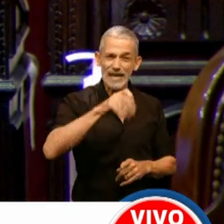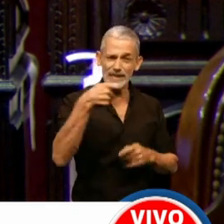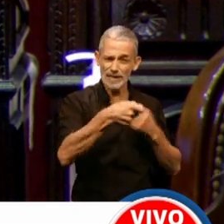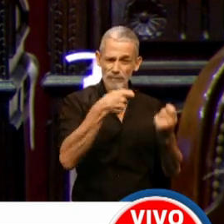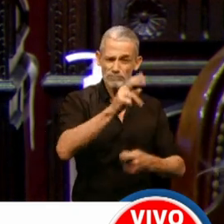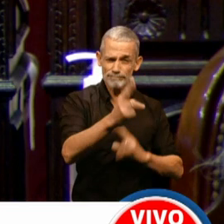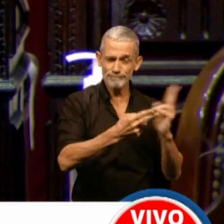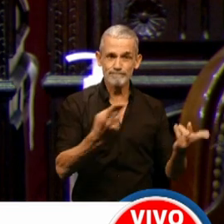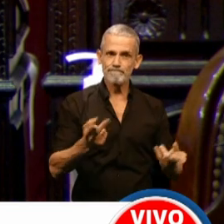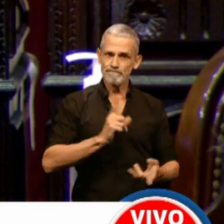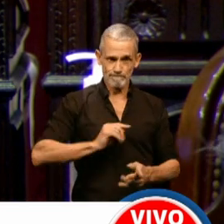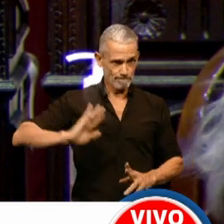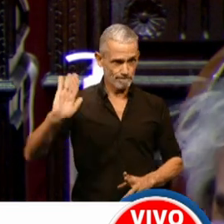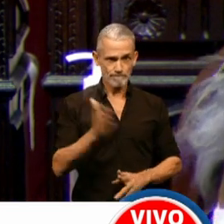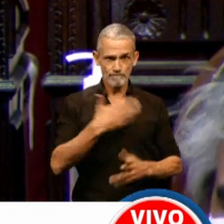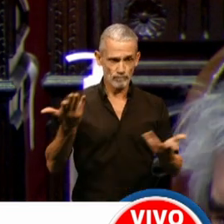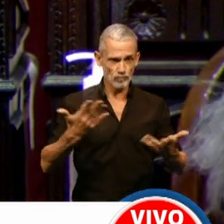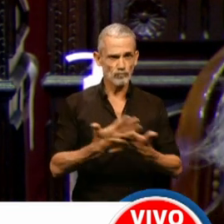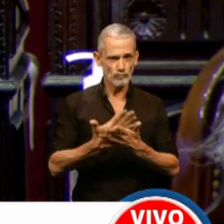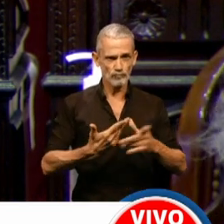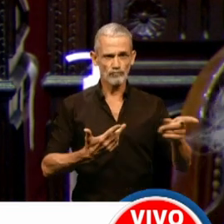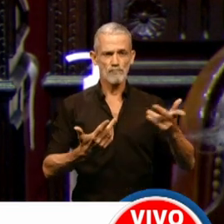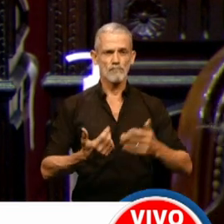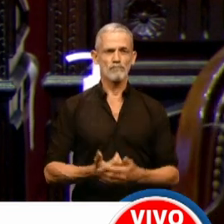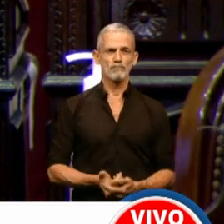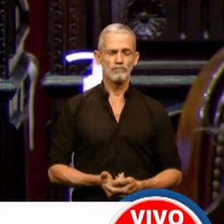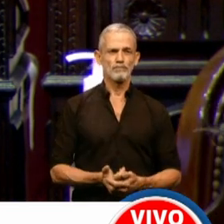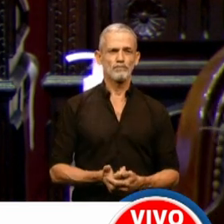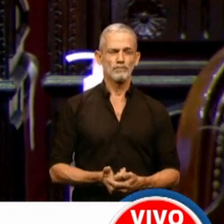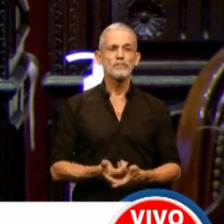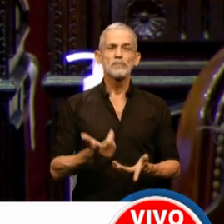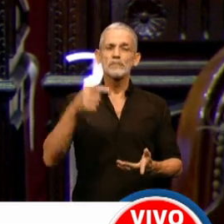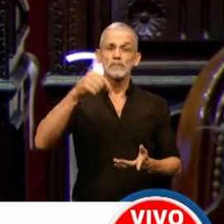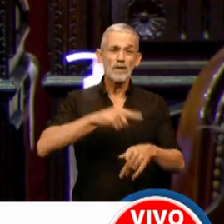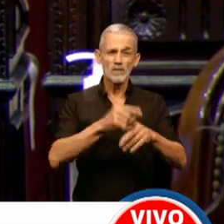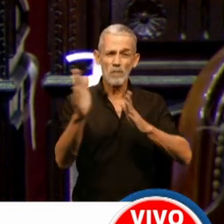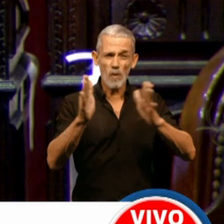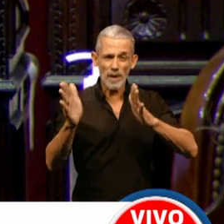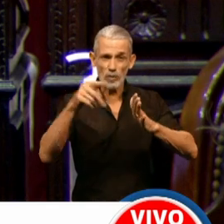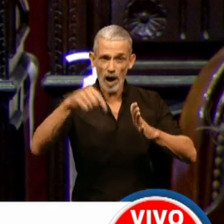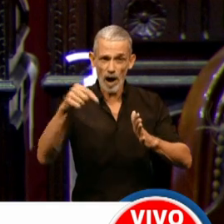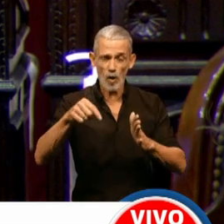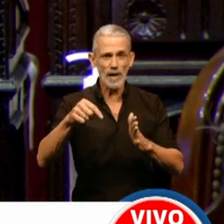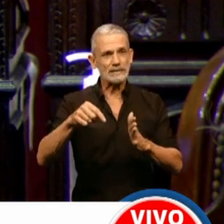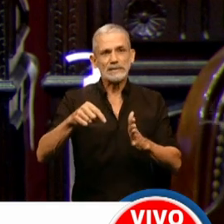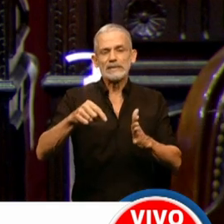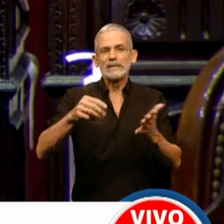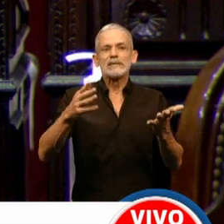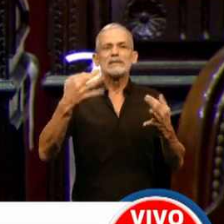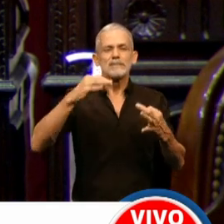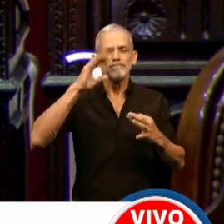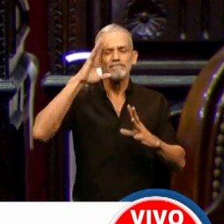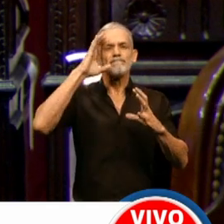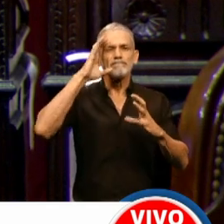duele a todos todas y todos y en estos momentos es imposible no recordar